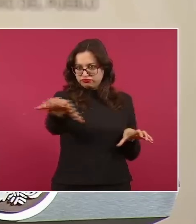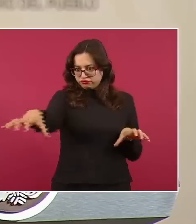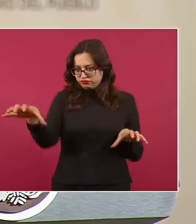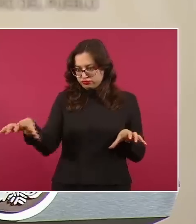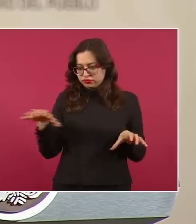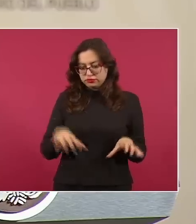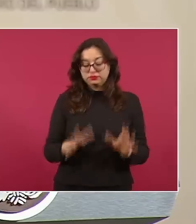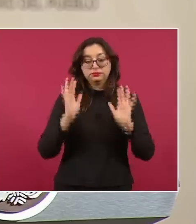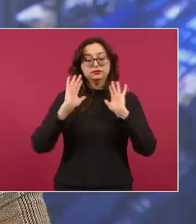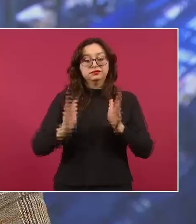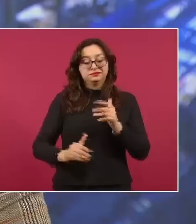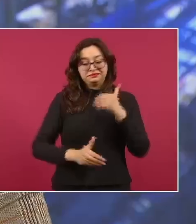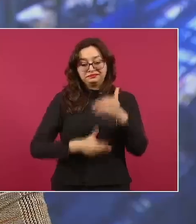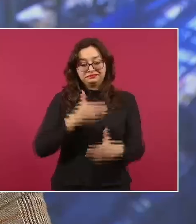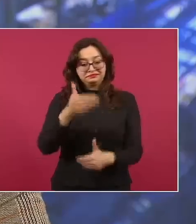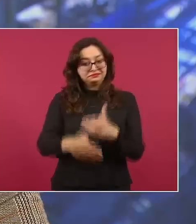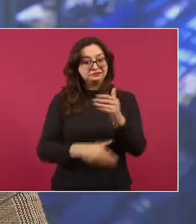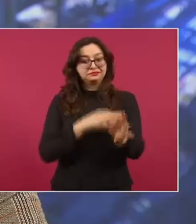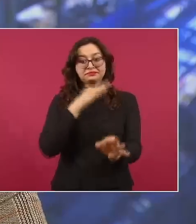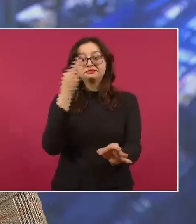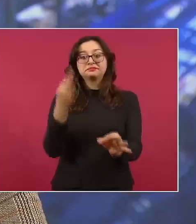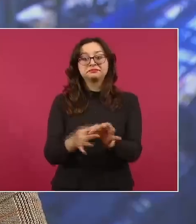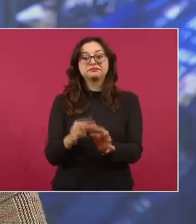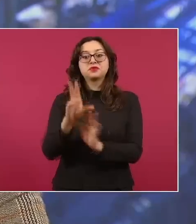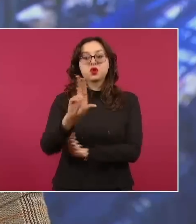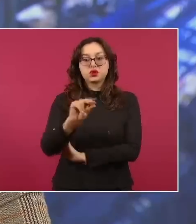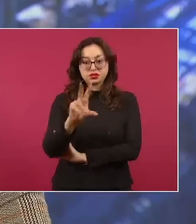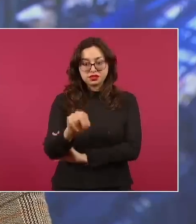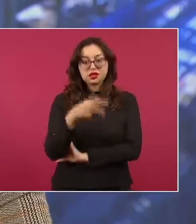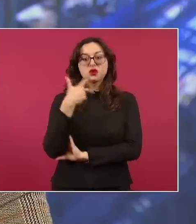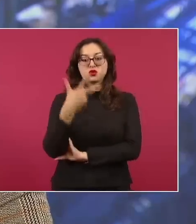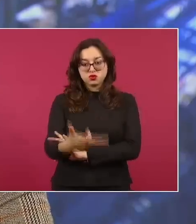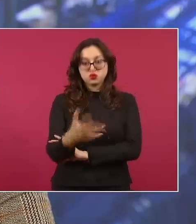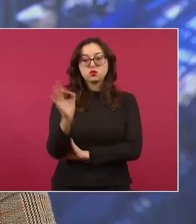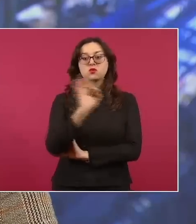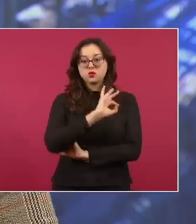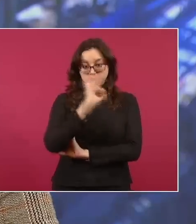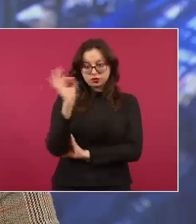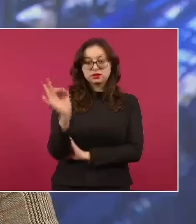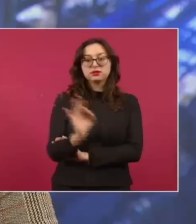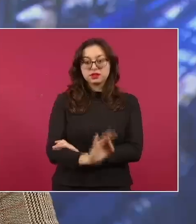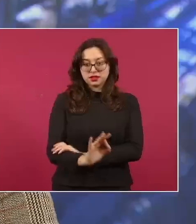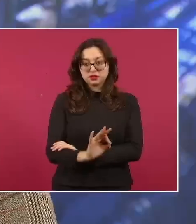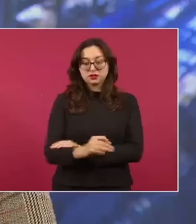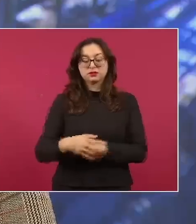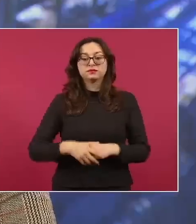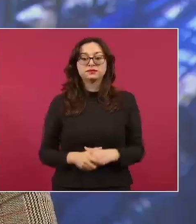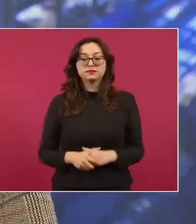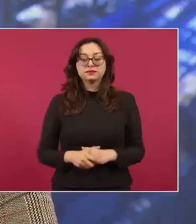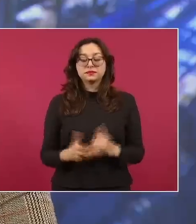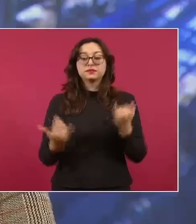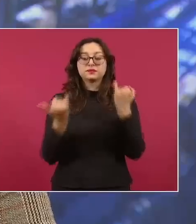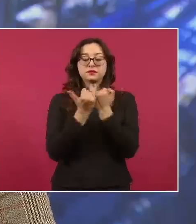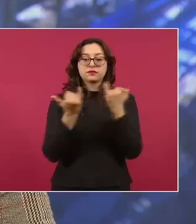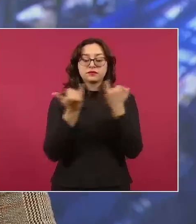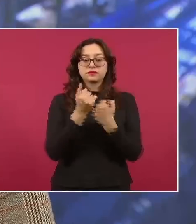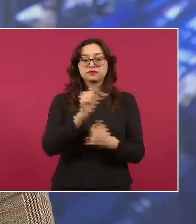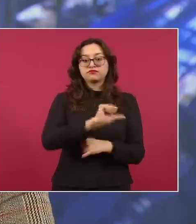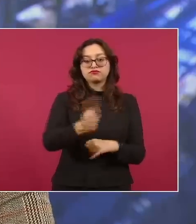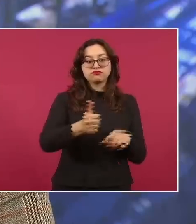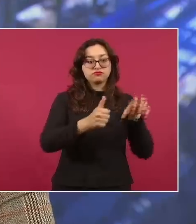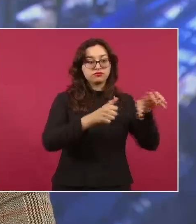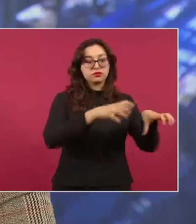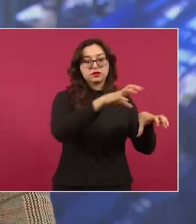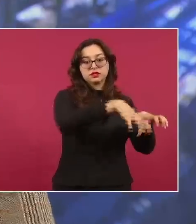del 88% en la construcción de la planta coquizadora y las demás plantas de proceso